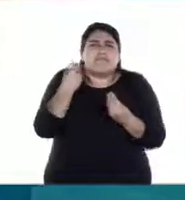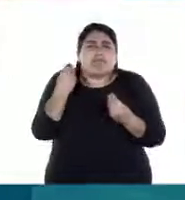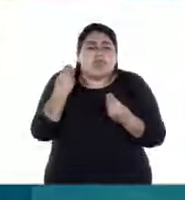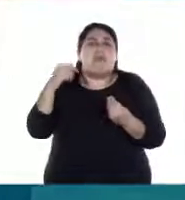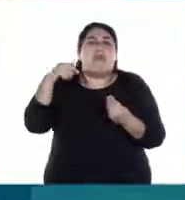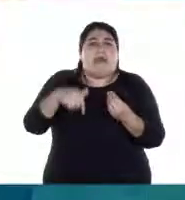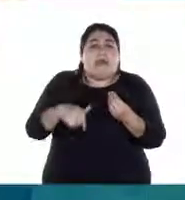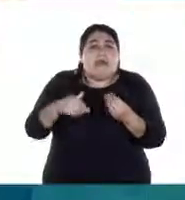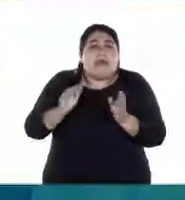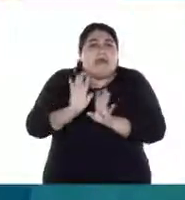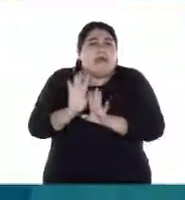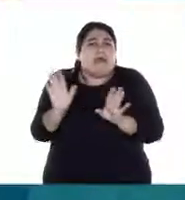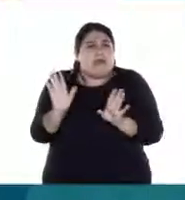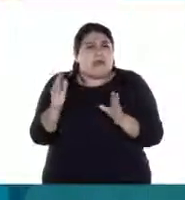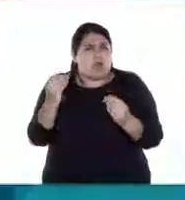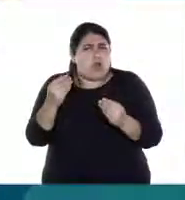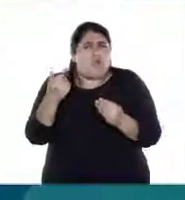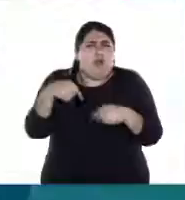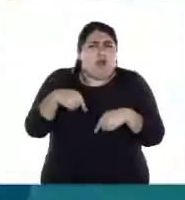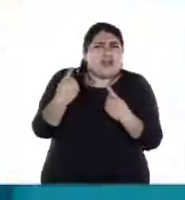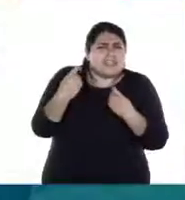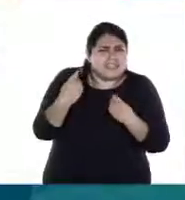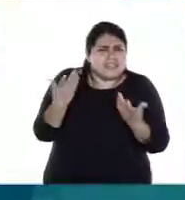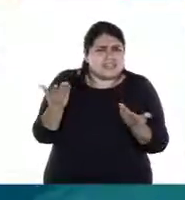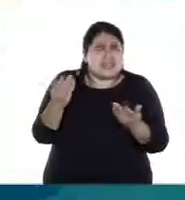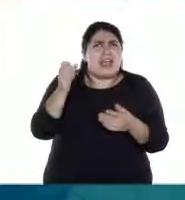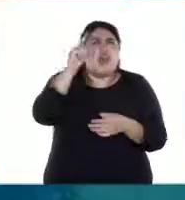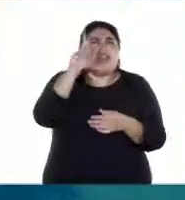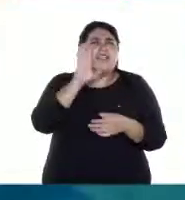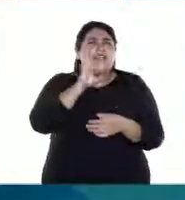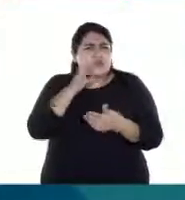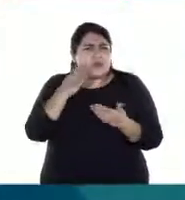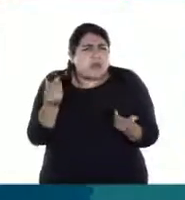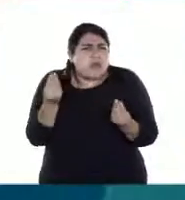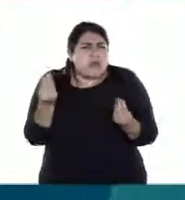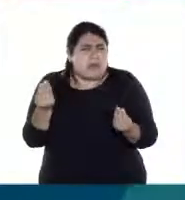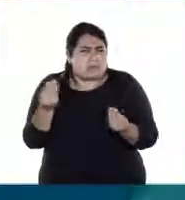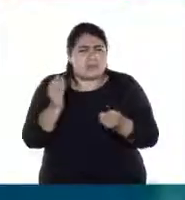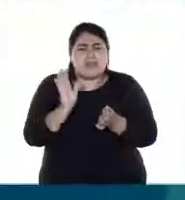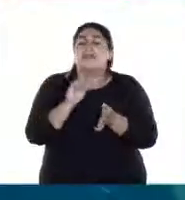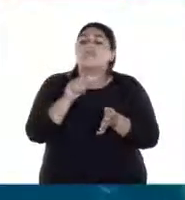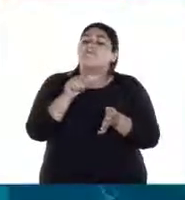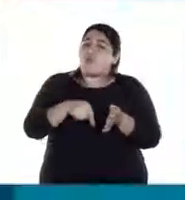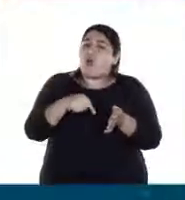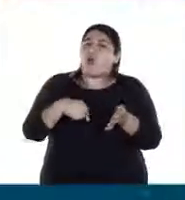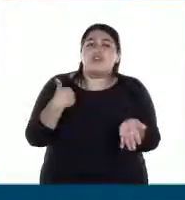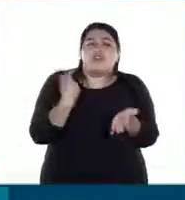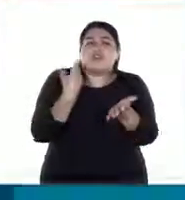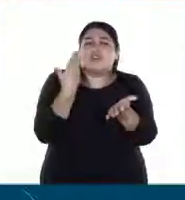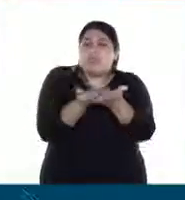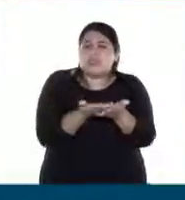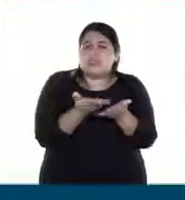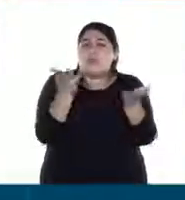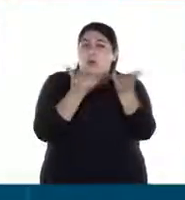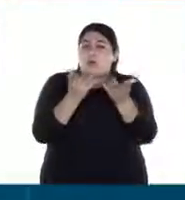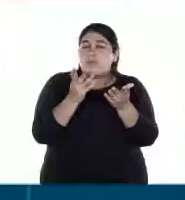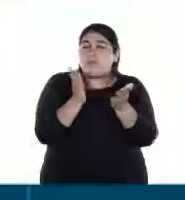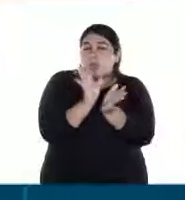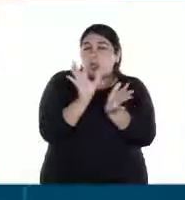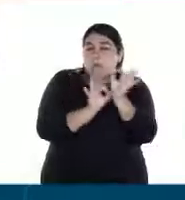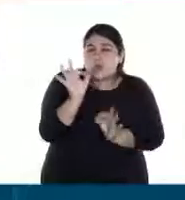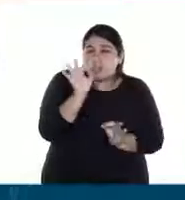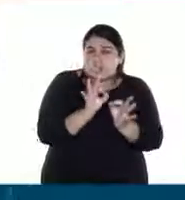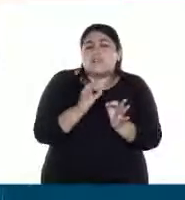es admitido como necesario hasta por el presidente de los Estados Unidos. Por eso también hoy presentamos un proyecto para declarar de